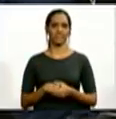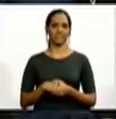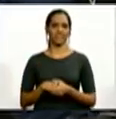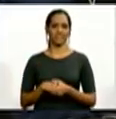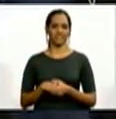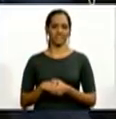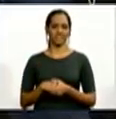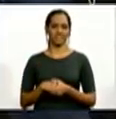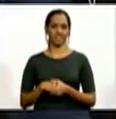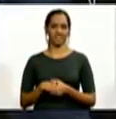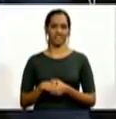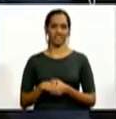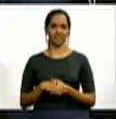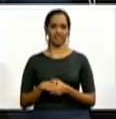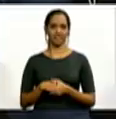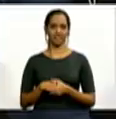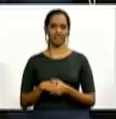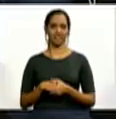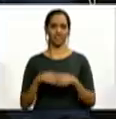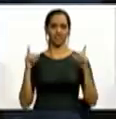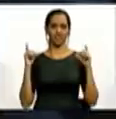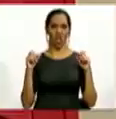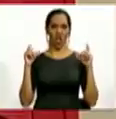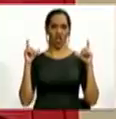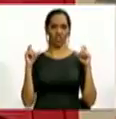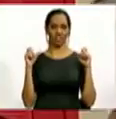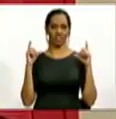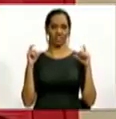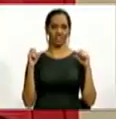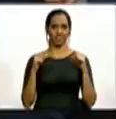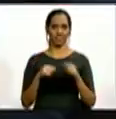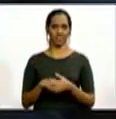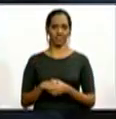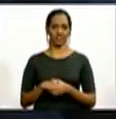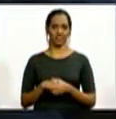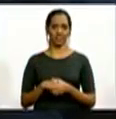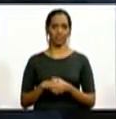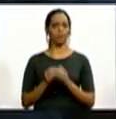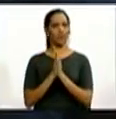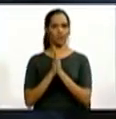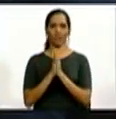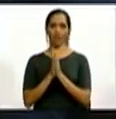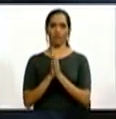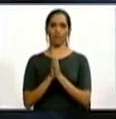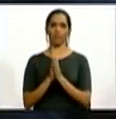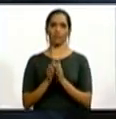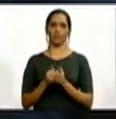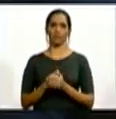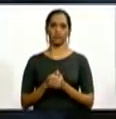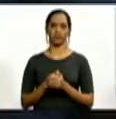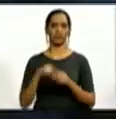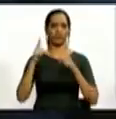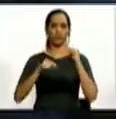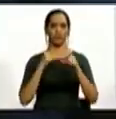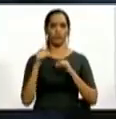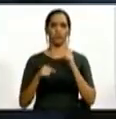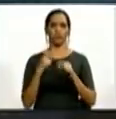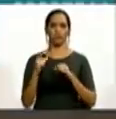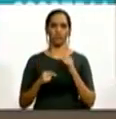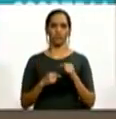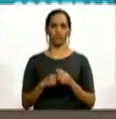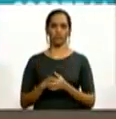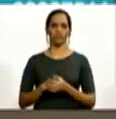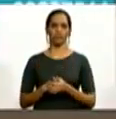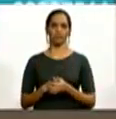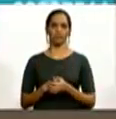una foto de... Foto. Despedida de amor. Mire, a propósito, por favor. El que... Tenemos los Twitter. Twitter, pues, vámonos. ¿A